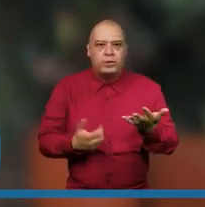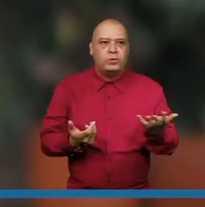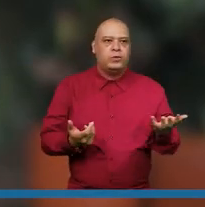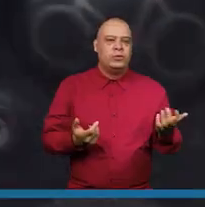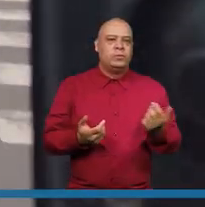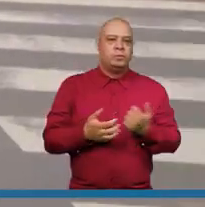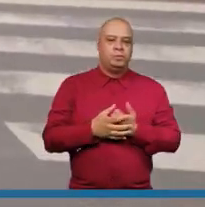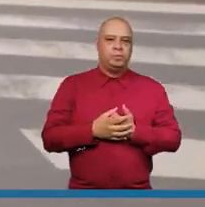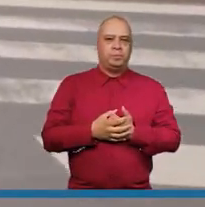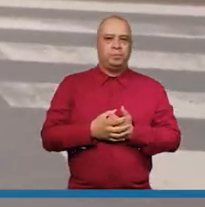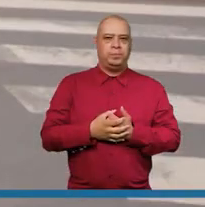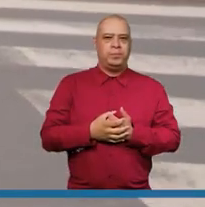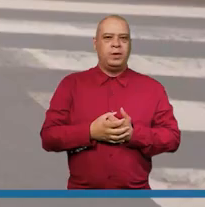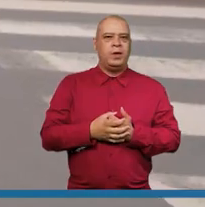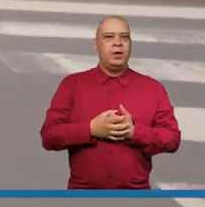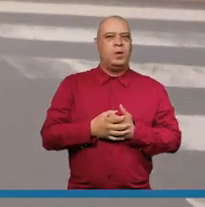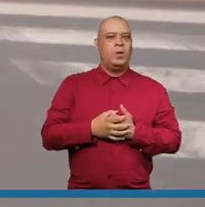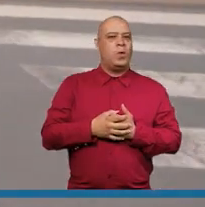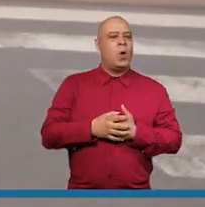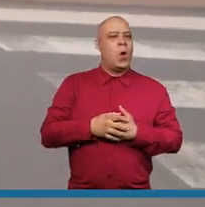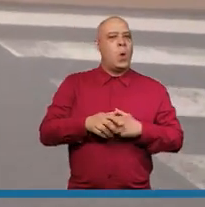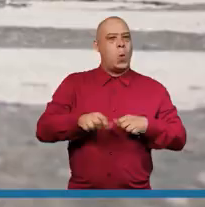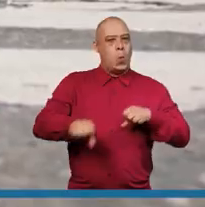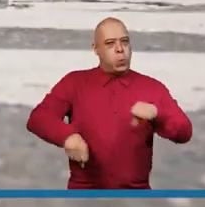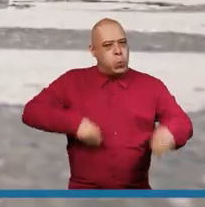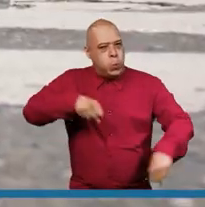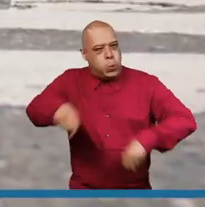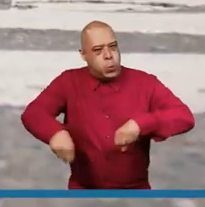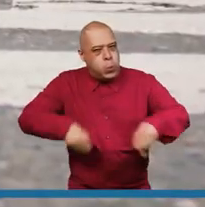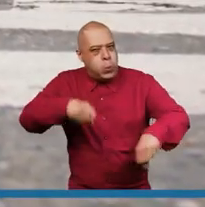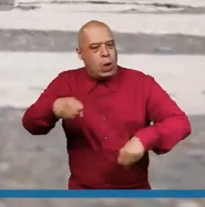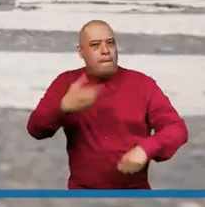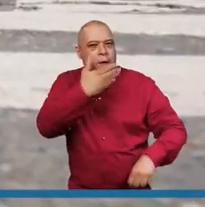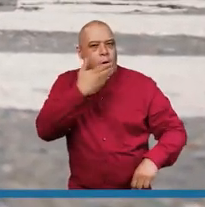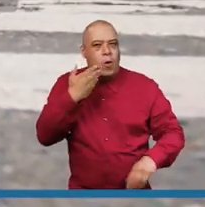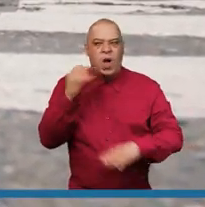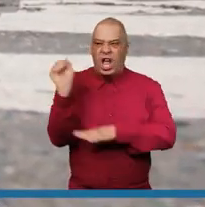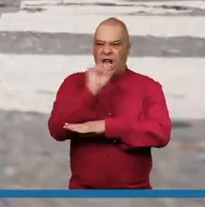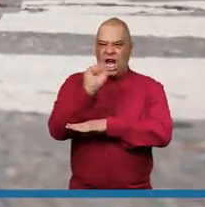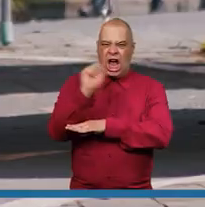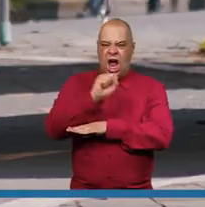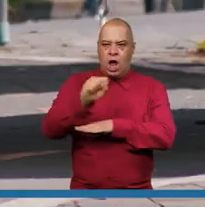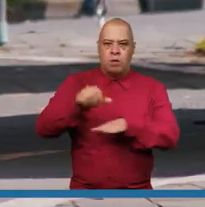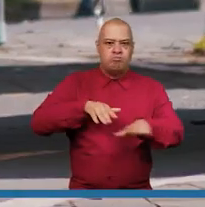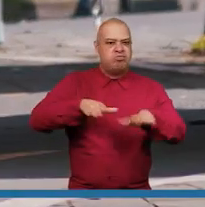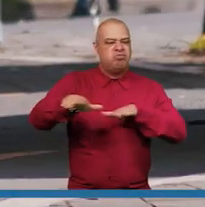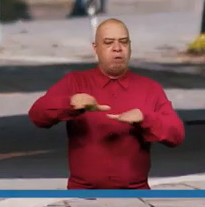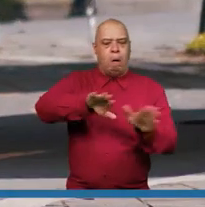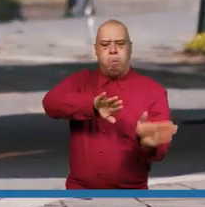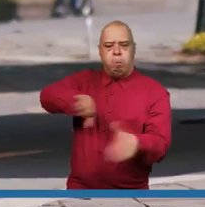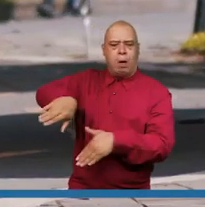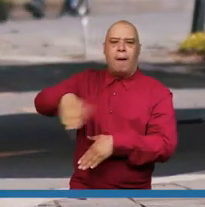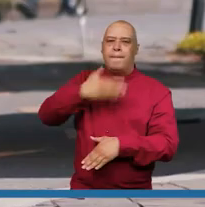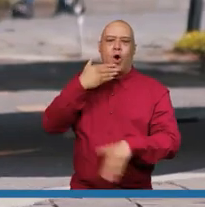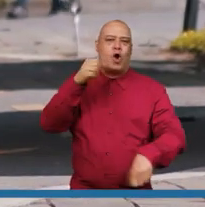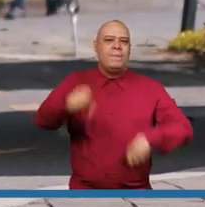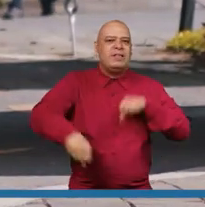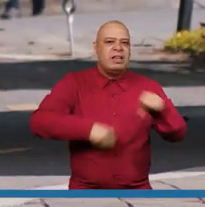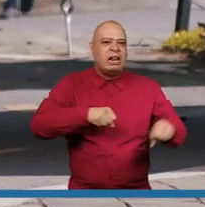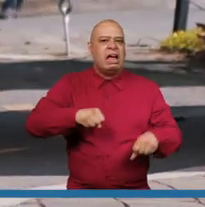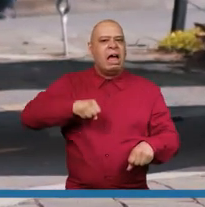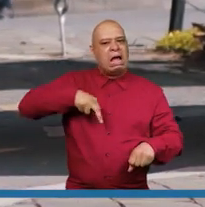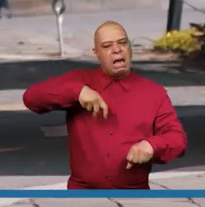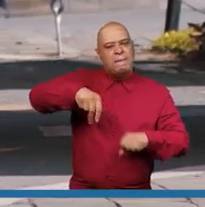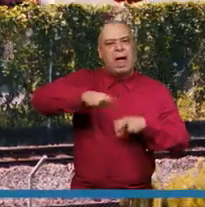baja emisión, de un tránsito donde las bicisendas toman protagonismo, donde el vehículo particular